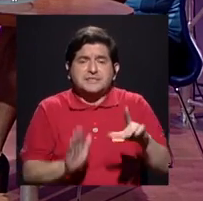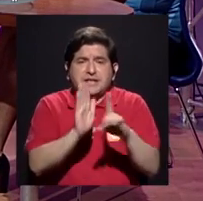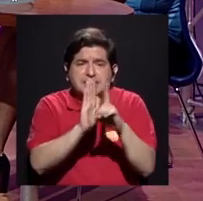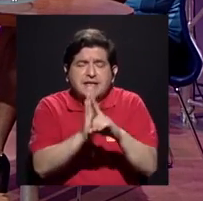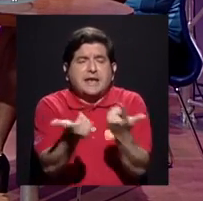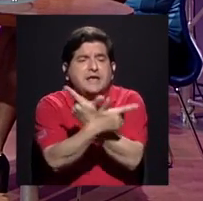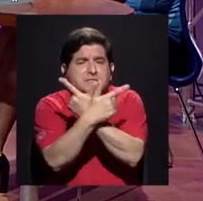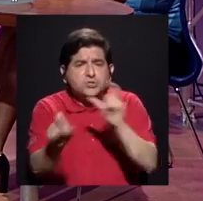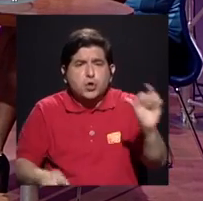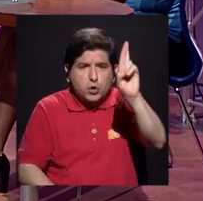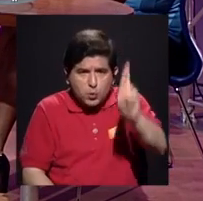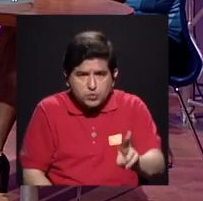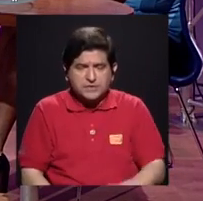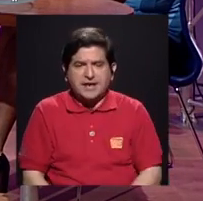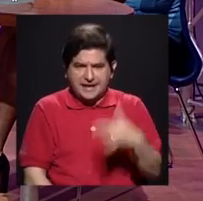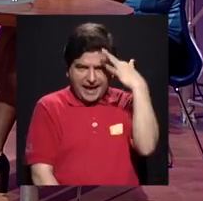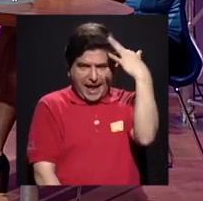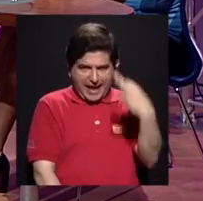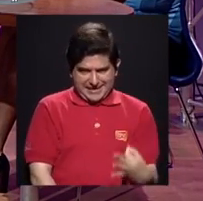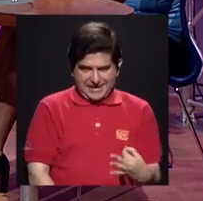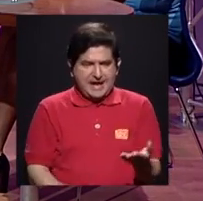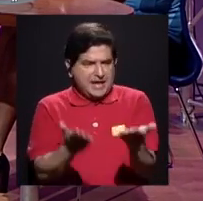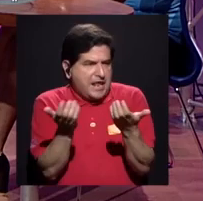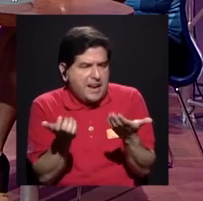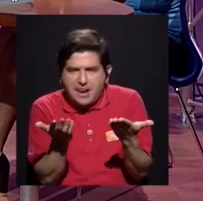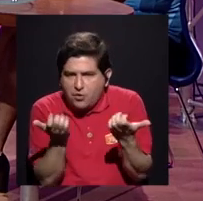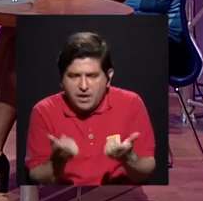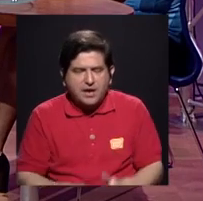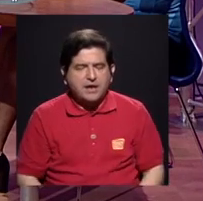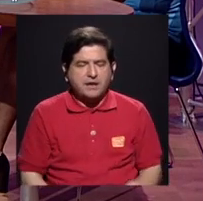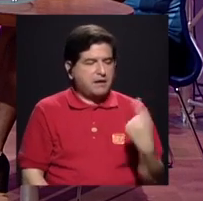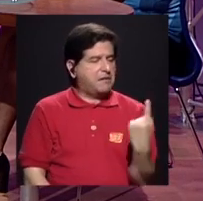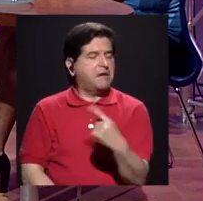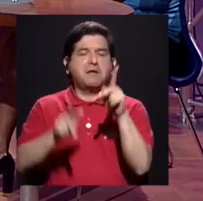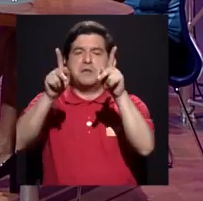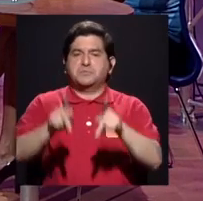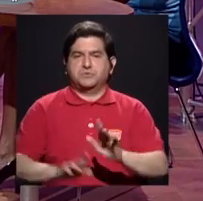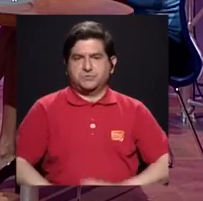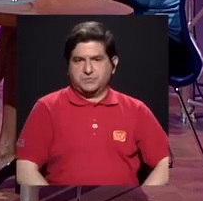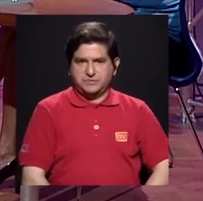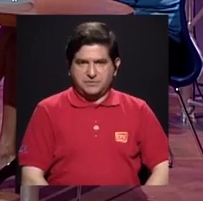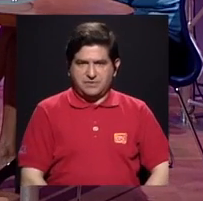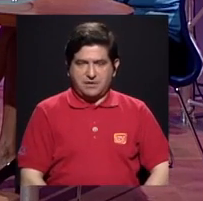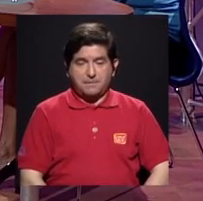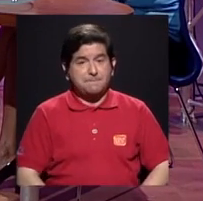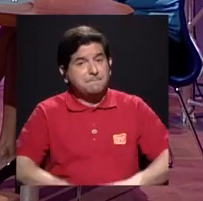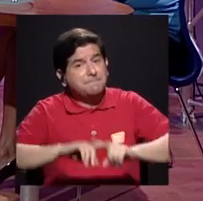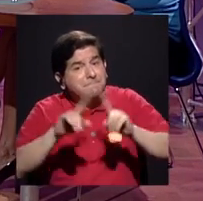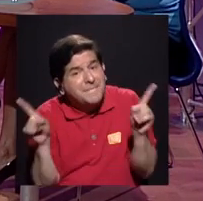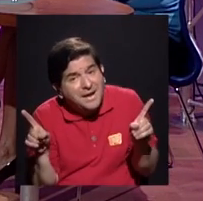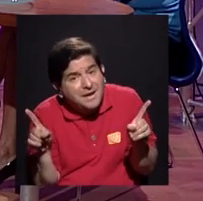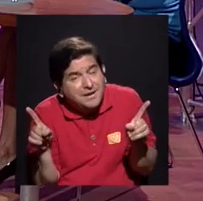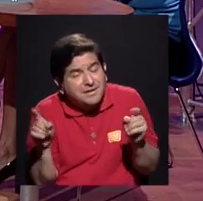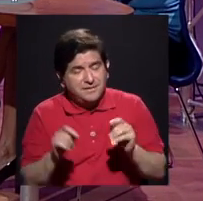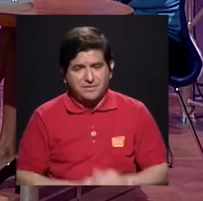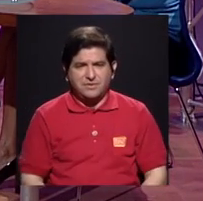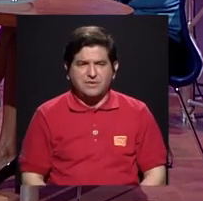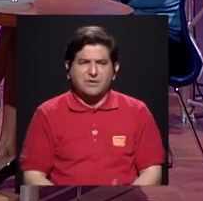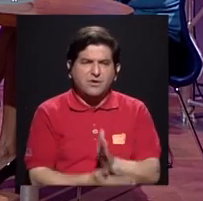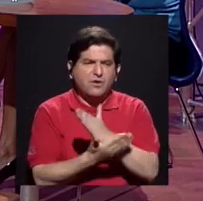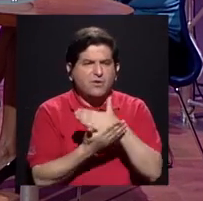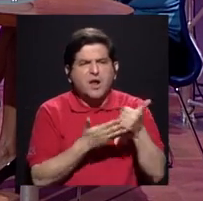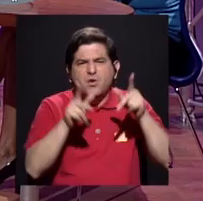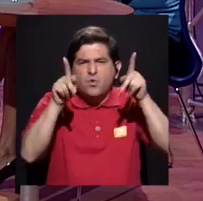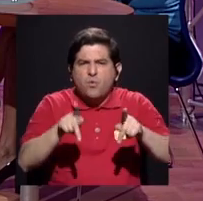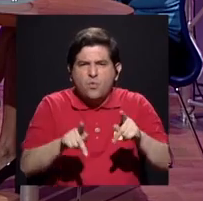libertad en costa rica a creer lo que quiera cada quien al sin embargo de dice ella que algunas